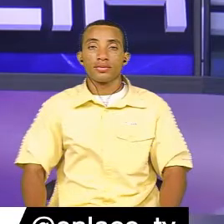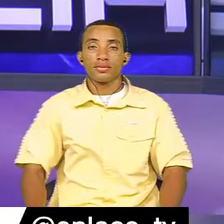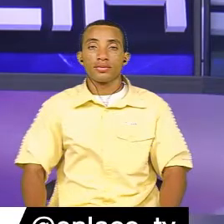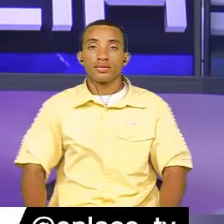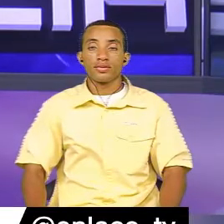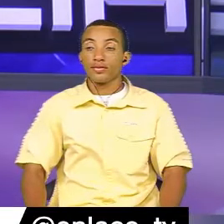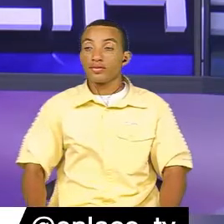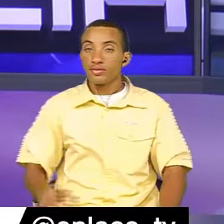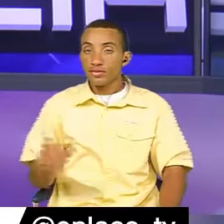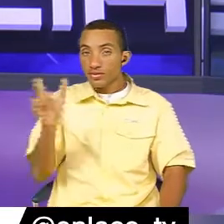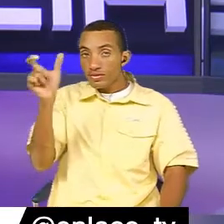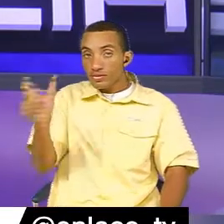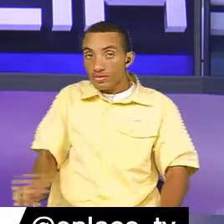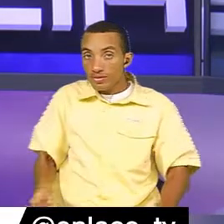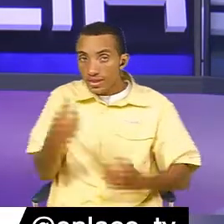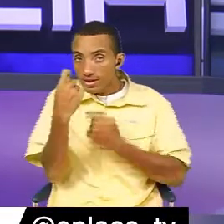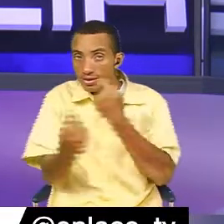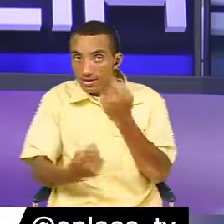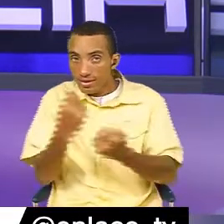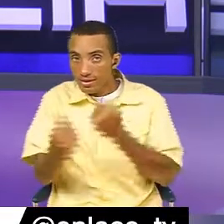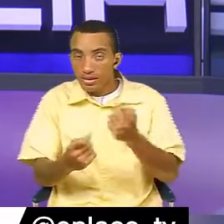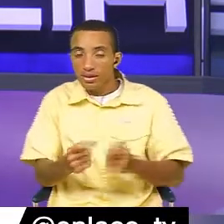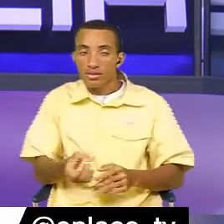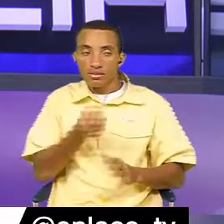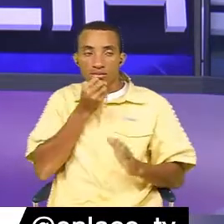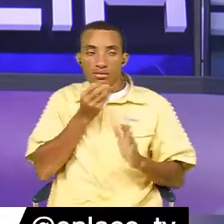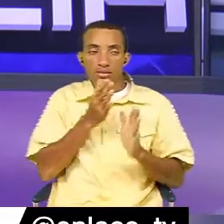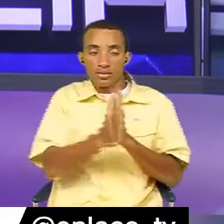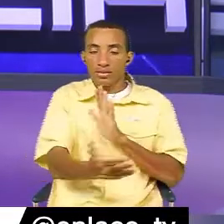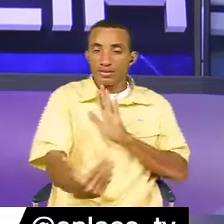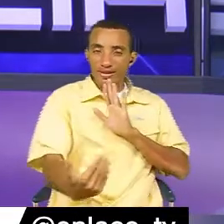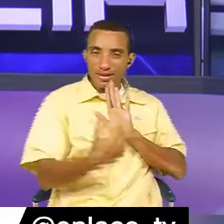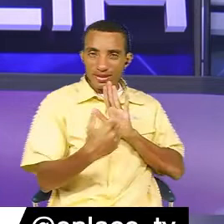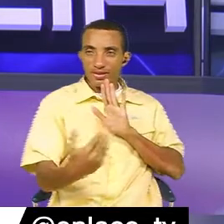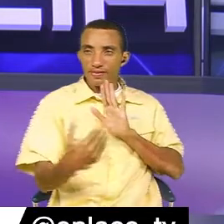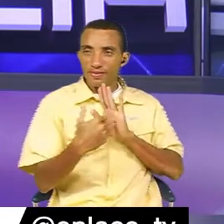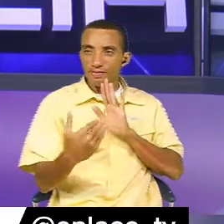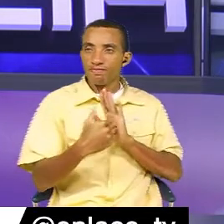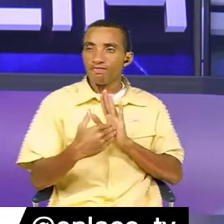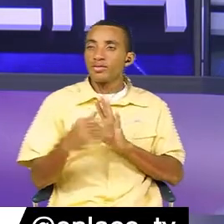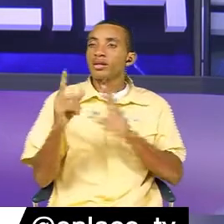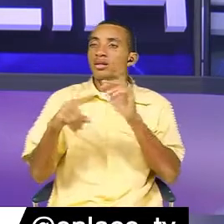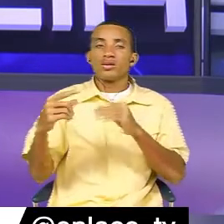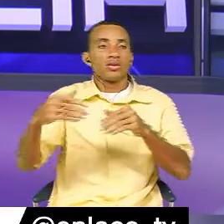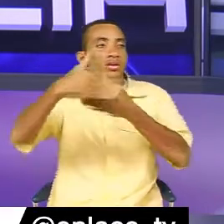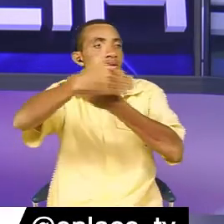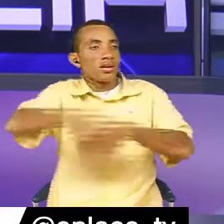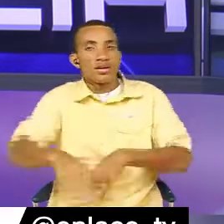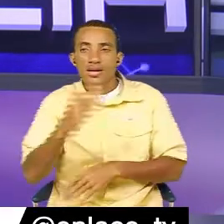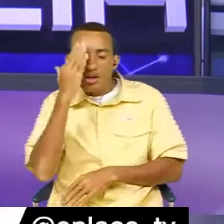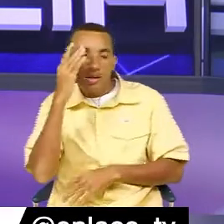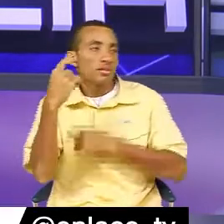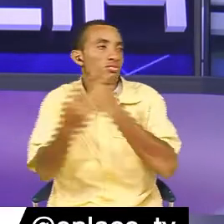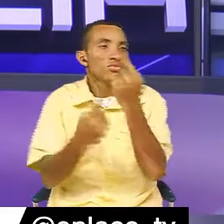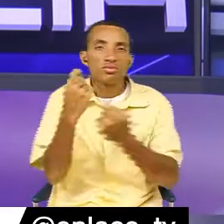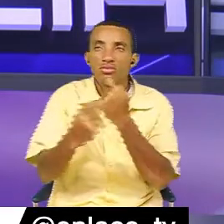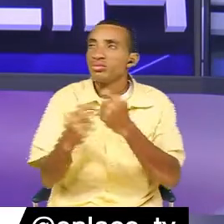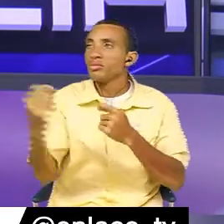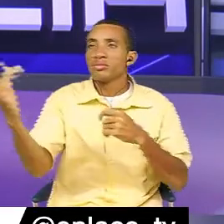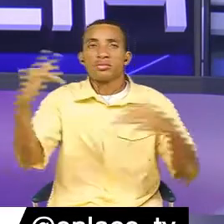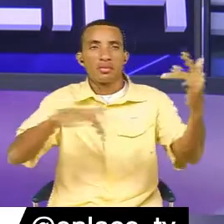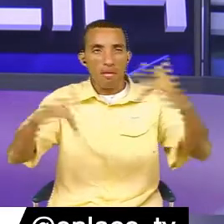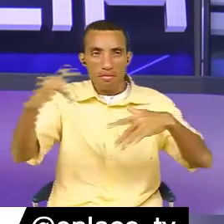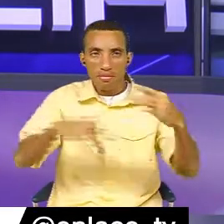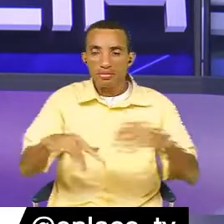del sector céntrico de Barranca Bermeja denuncia que es víctima de agresiones y amenazas por parte de vendedores informales procedentes de otros lugares de la